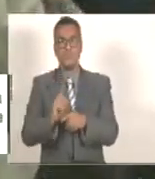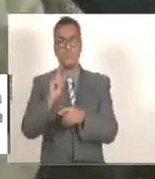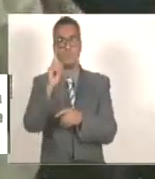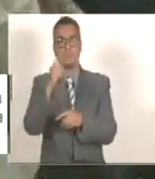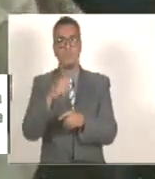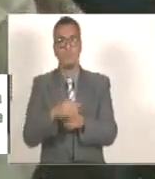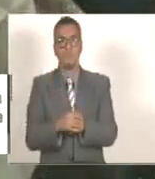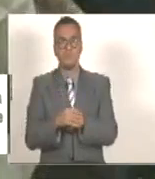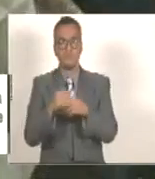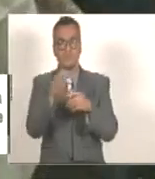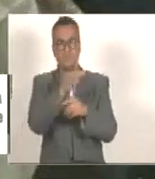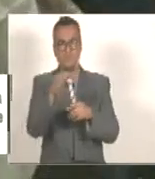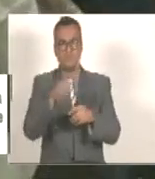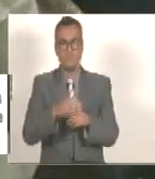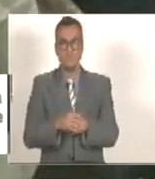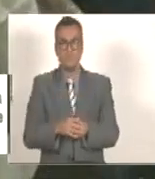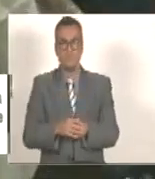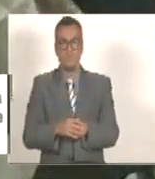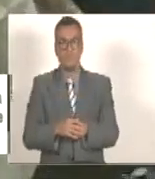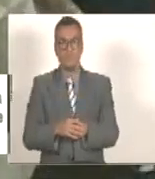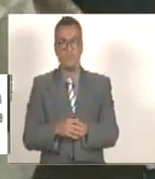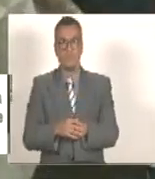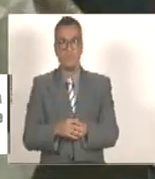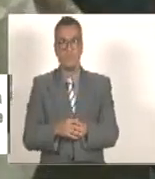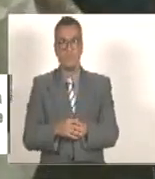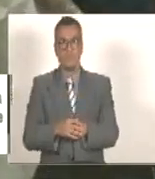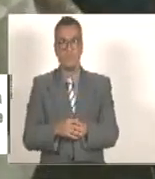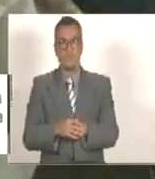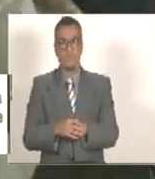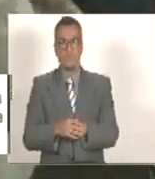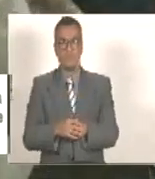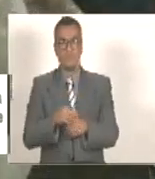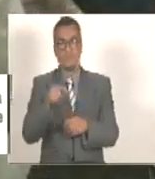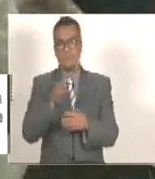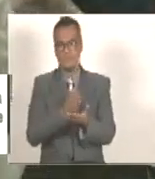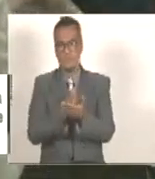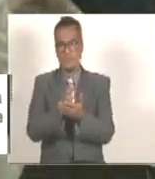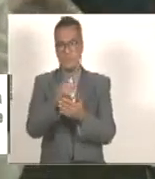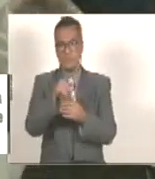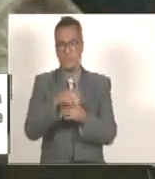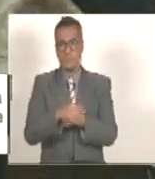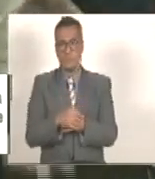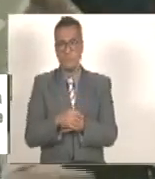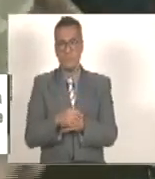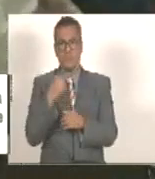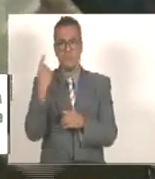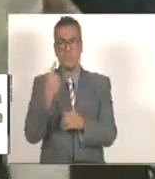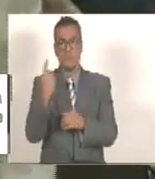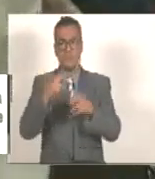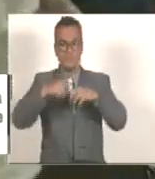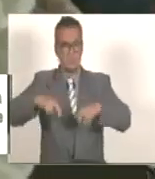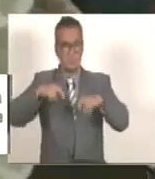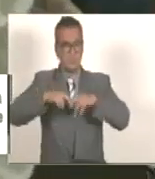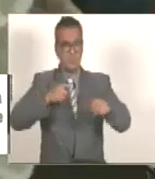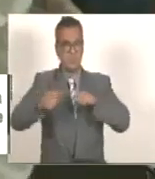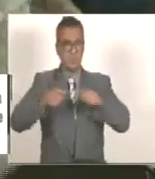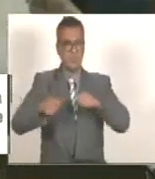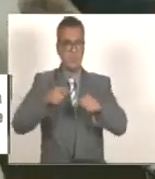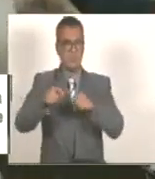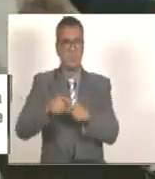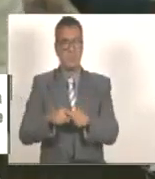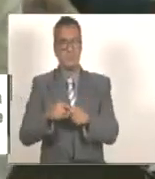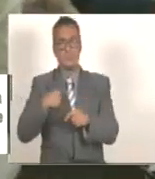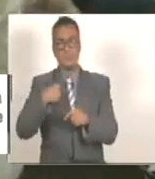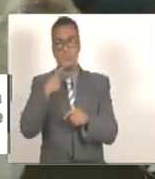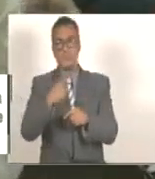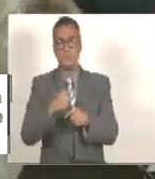actuación impecable. Más bien, sigue la no solamente la investigación, la acción, de acuerdo a lo dicho